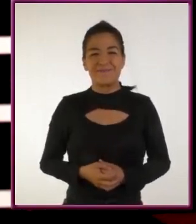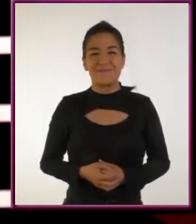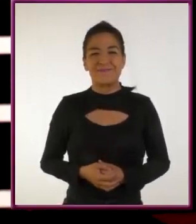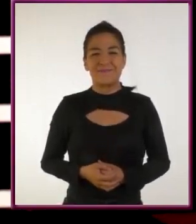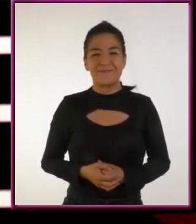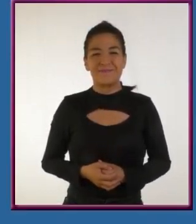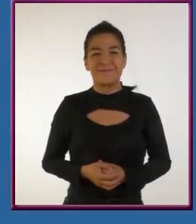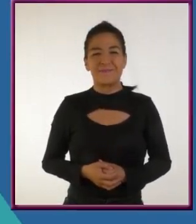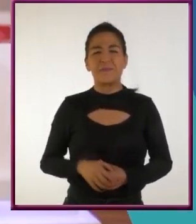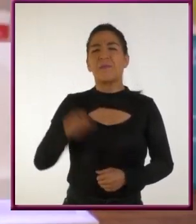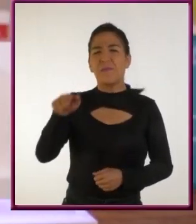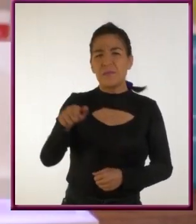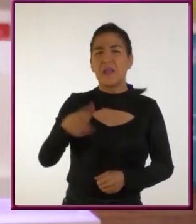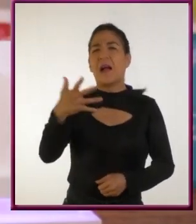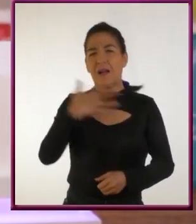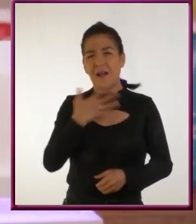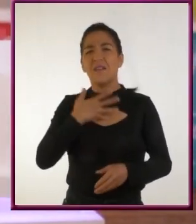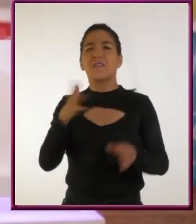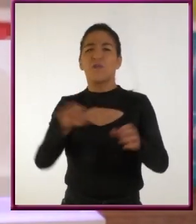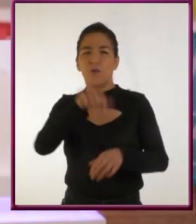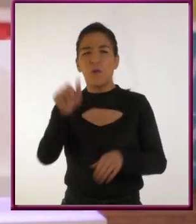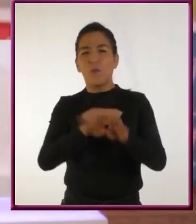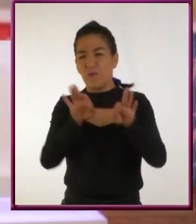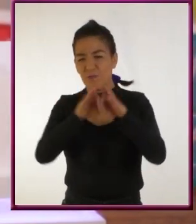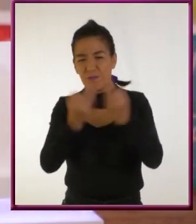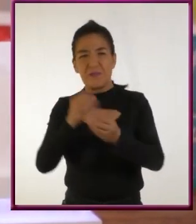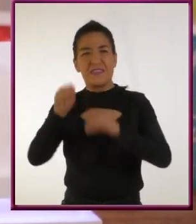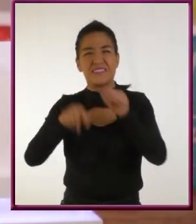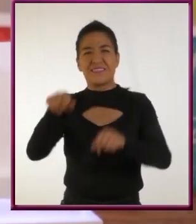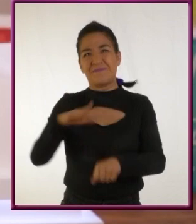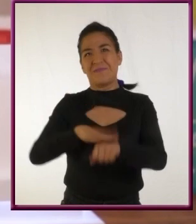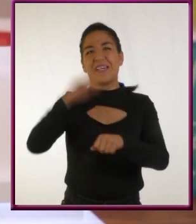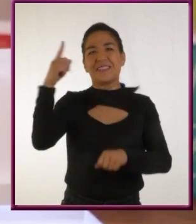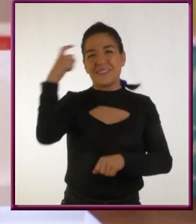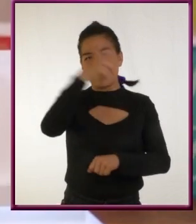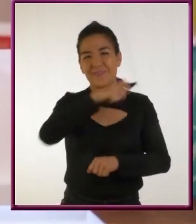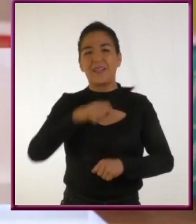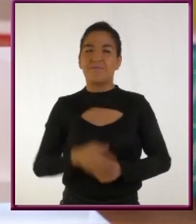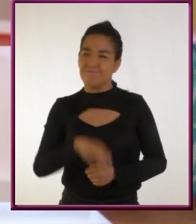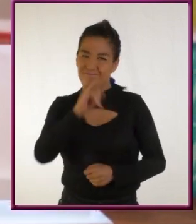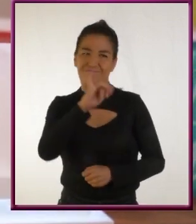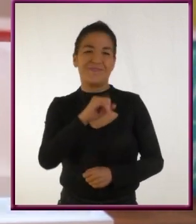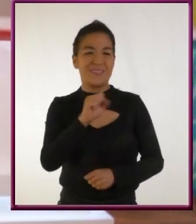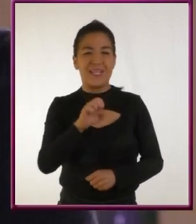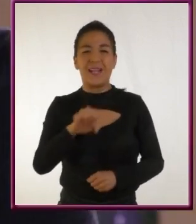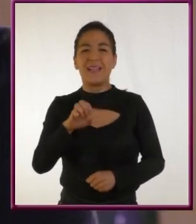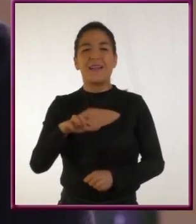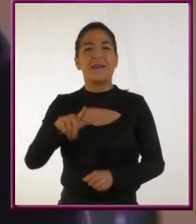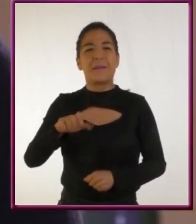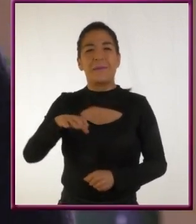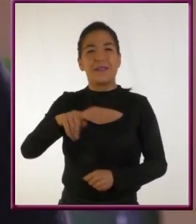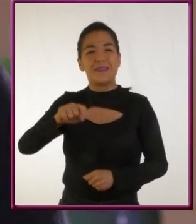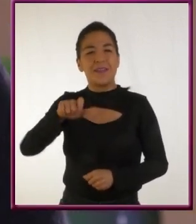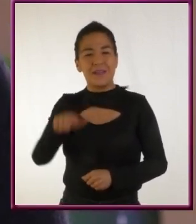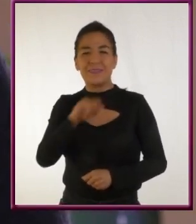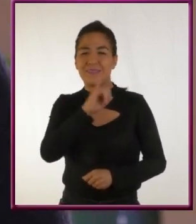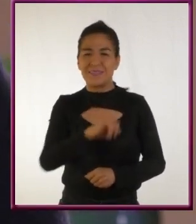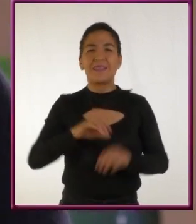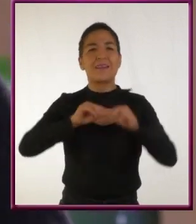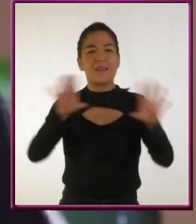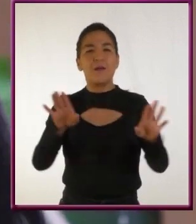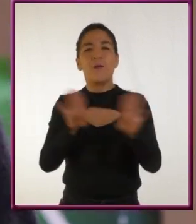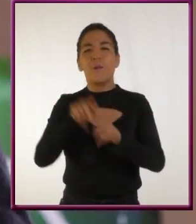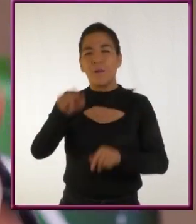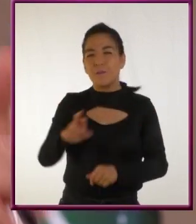cabeza. Pero me imagino que existen otros grados de dificultad en los sudoku, ¿no? Elemental, compañera, y en estos casos